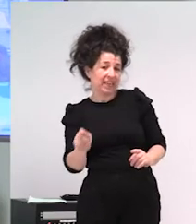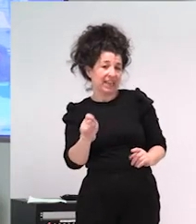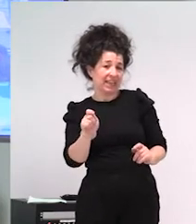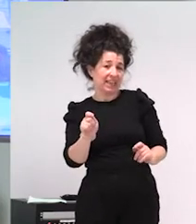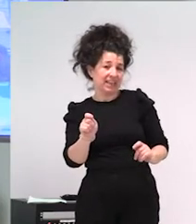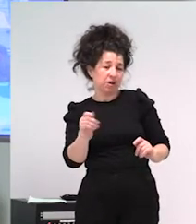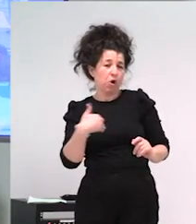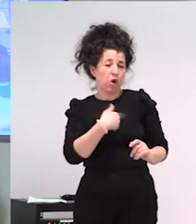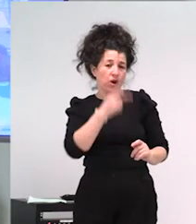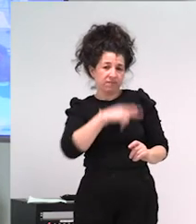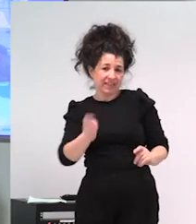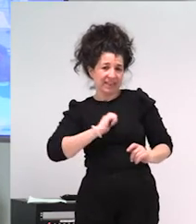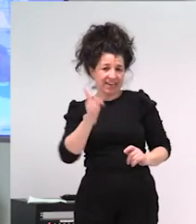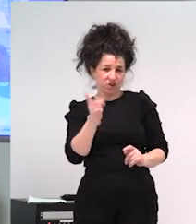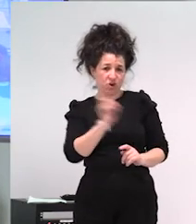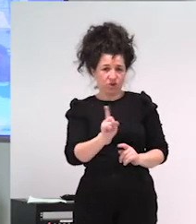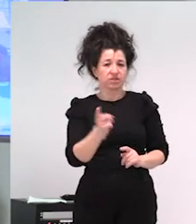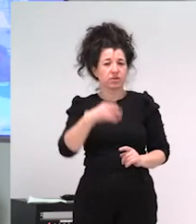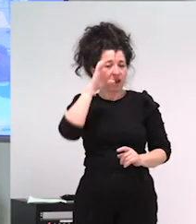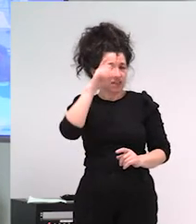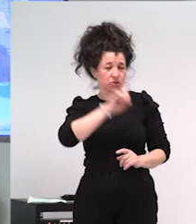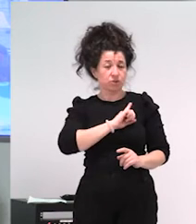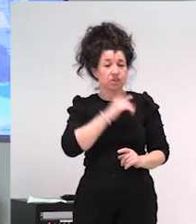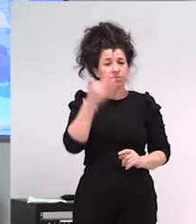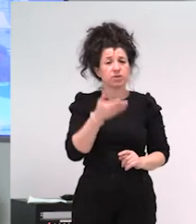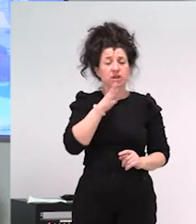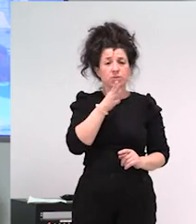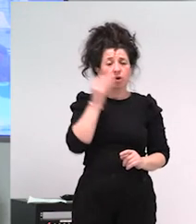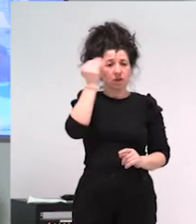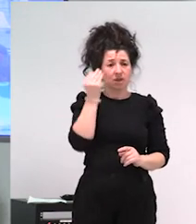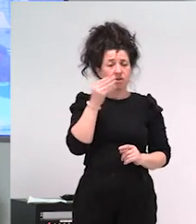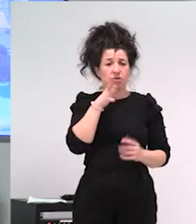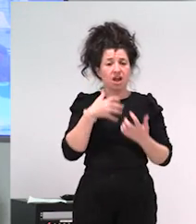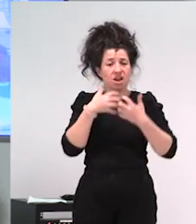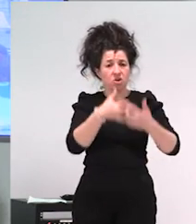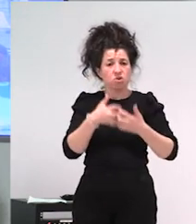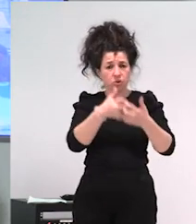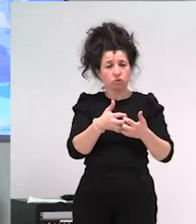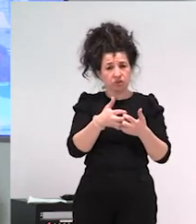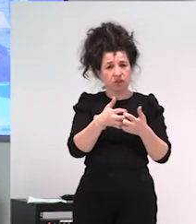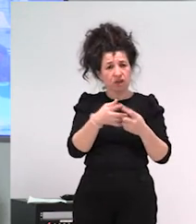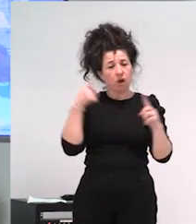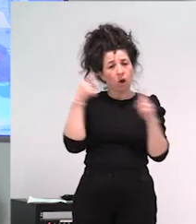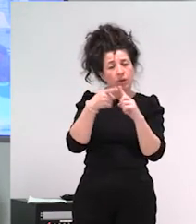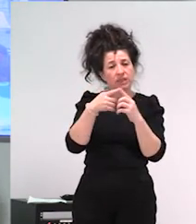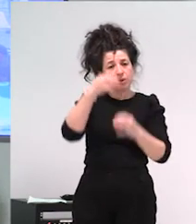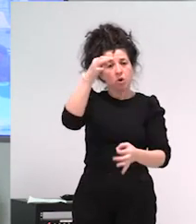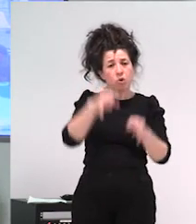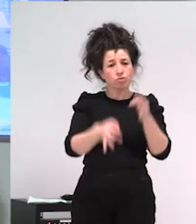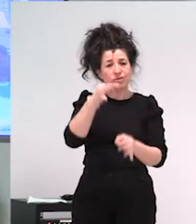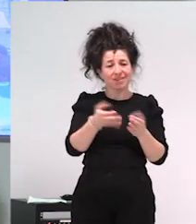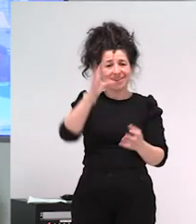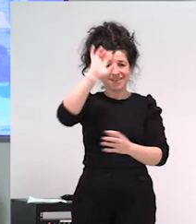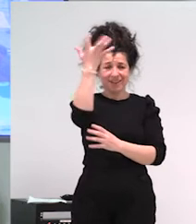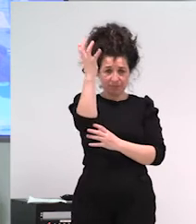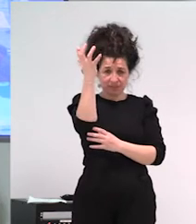sentido, creo que es importante porque al final hablamos de una lucha que va para la justicia climática, que cree que es